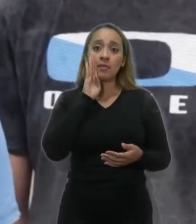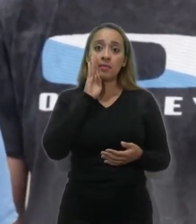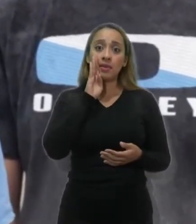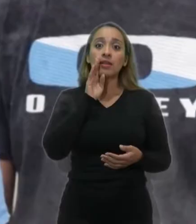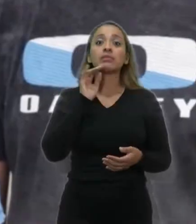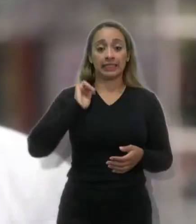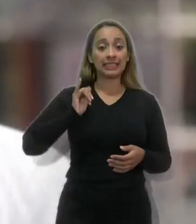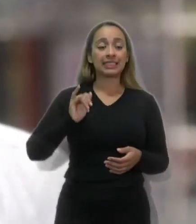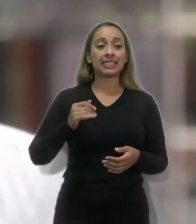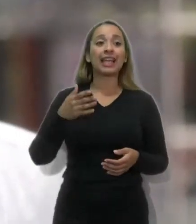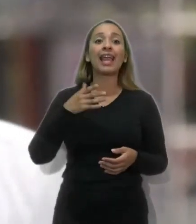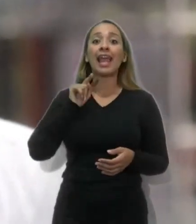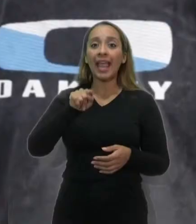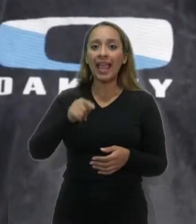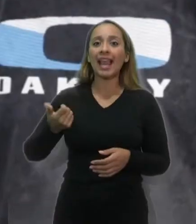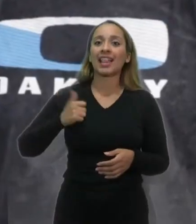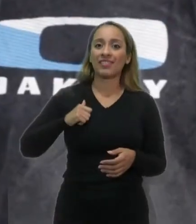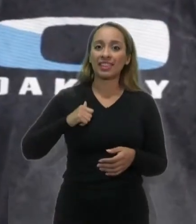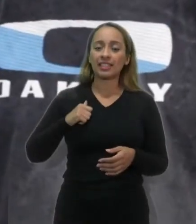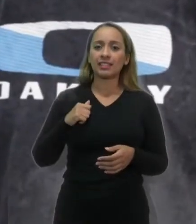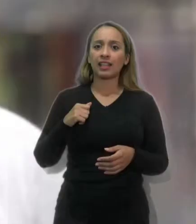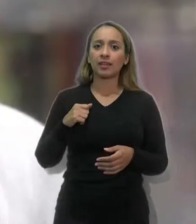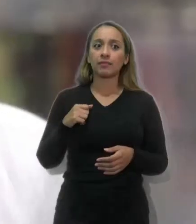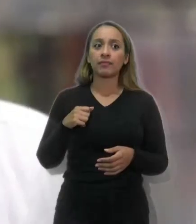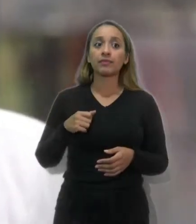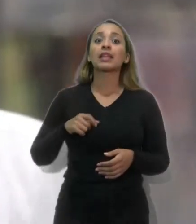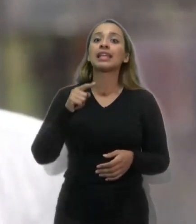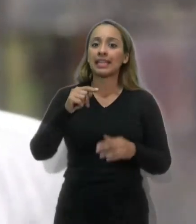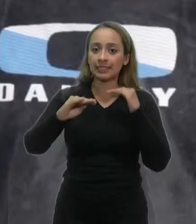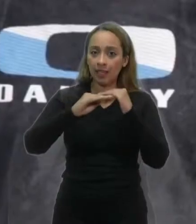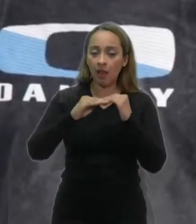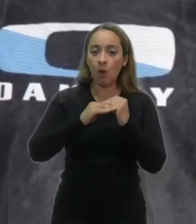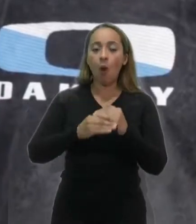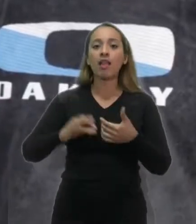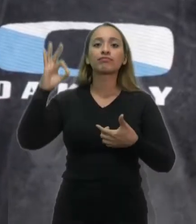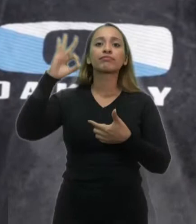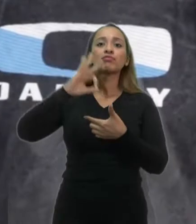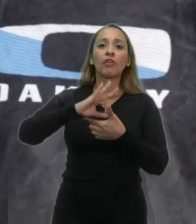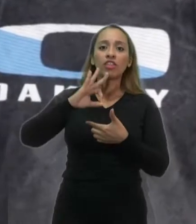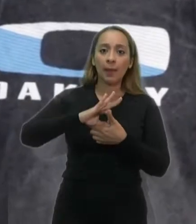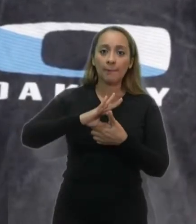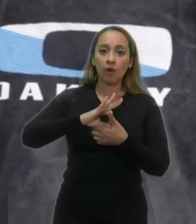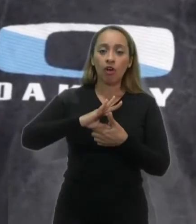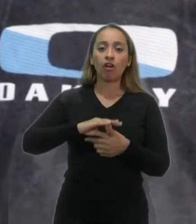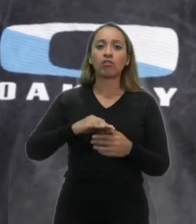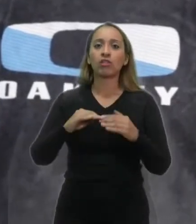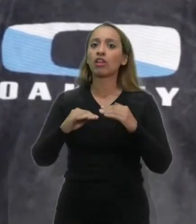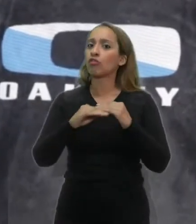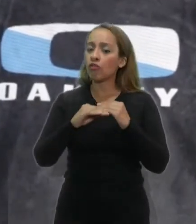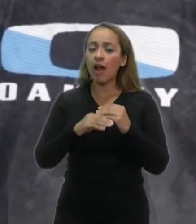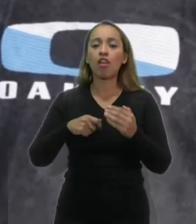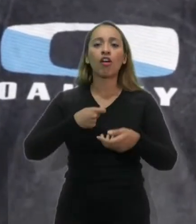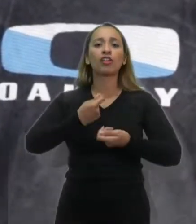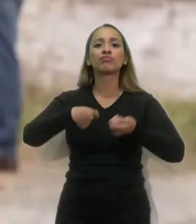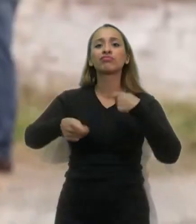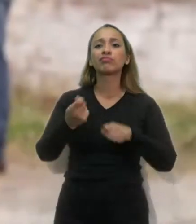¿Y es la misma iglesia de la Radio Nuevo Tiempo? Sí, es la misma iglesia. ¿Son los mismos que distribuyen los libros? Son los mismos.